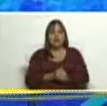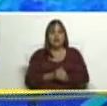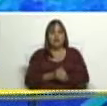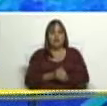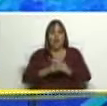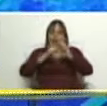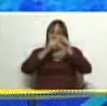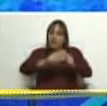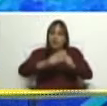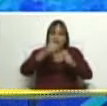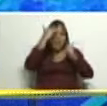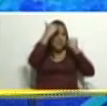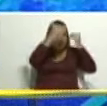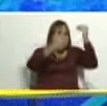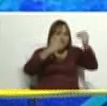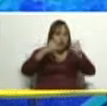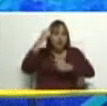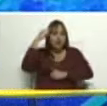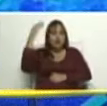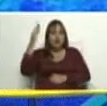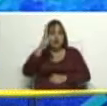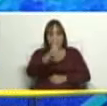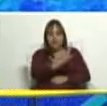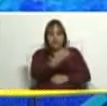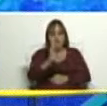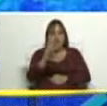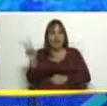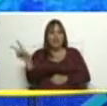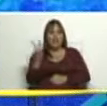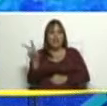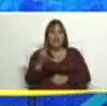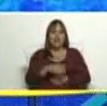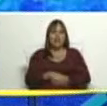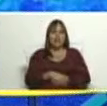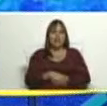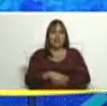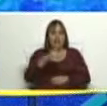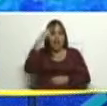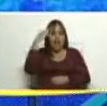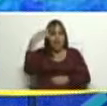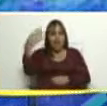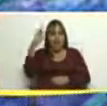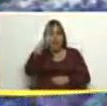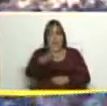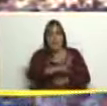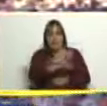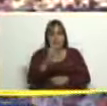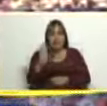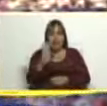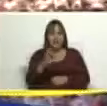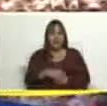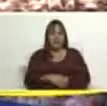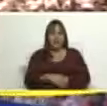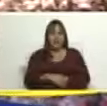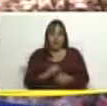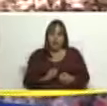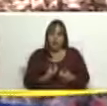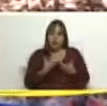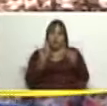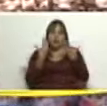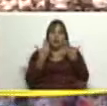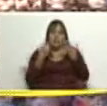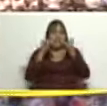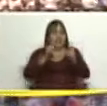Mi saludo, pues, que Dios bendiga a Venezuela, que Dios bendiga el espíritu inmortal de nuestro comandante Hugo